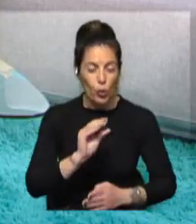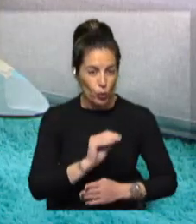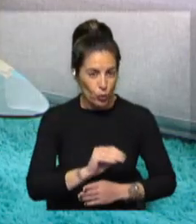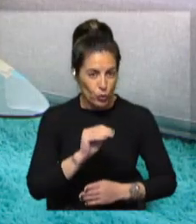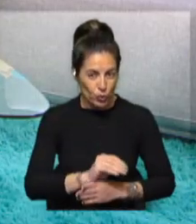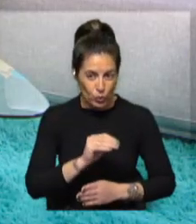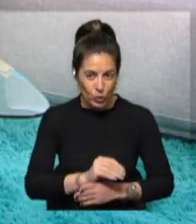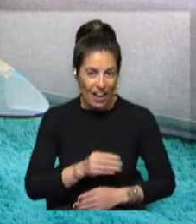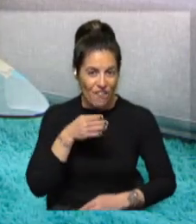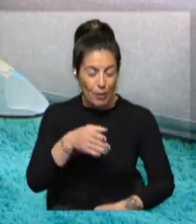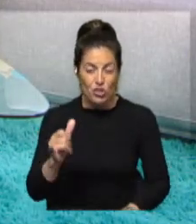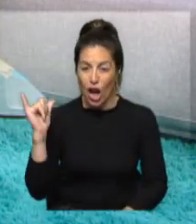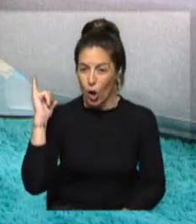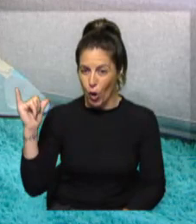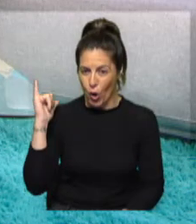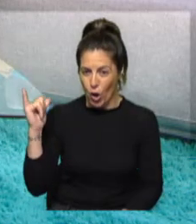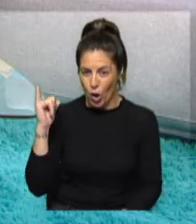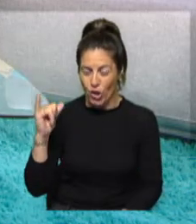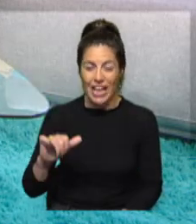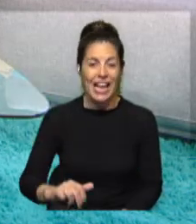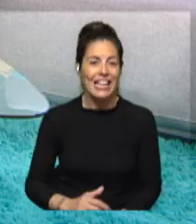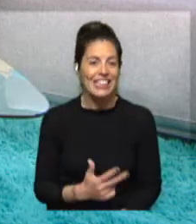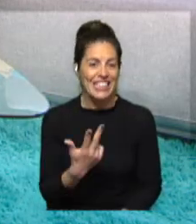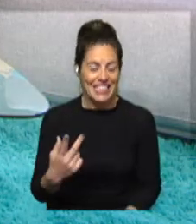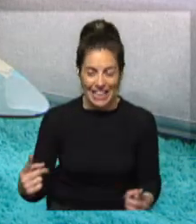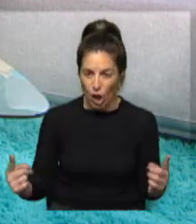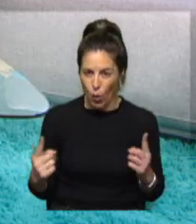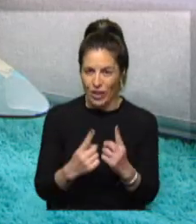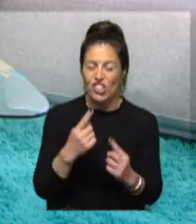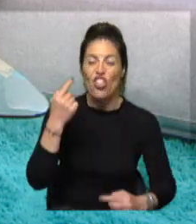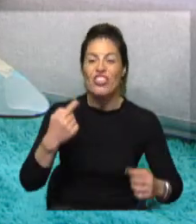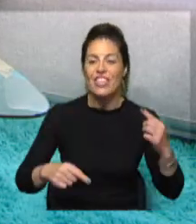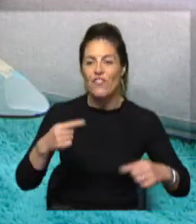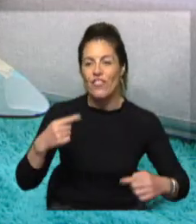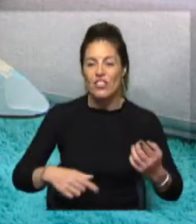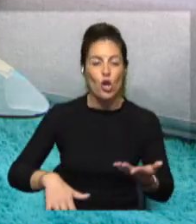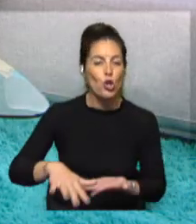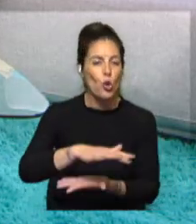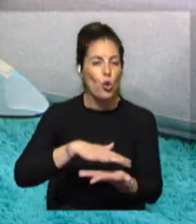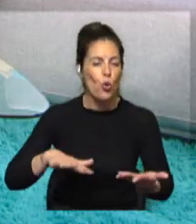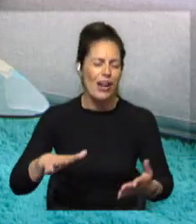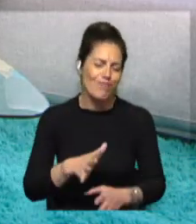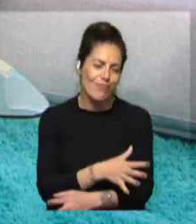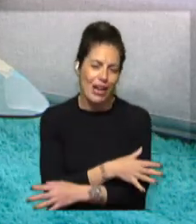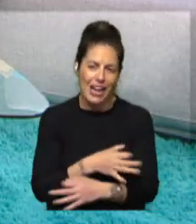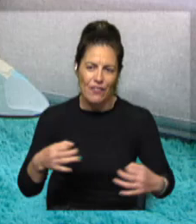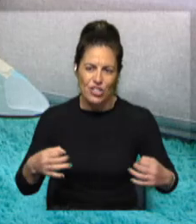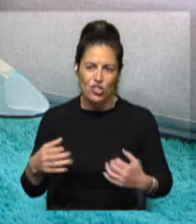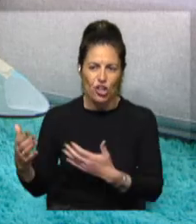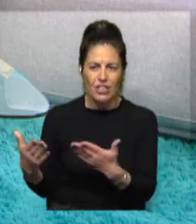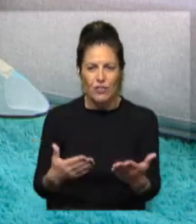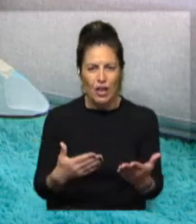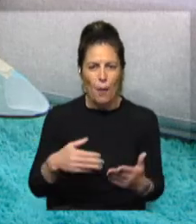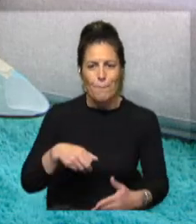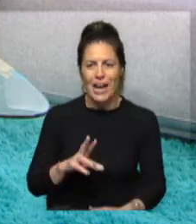nos vamos hasta Colonia, que es el tercer encuentro diverso que se va a hacer en un lugar maravilloso. Y recibimos a Marco Fripp